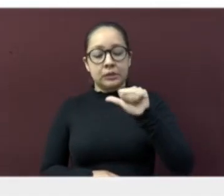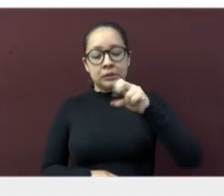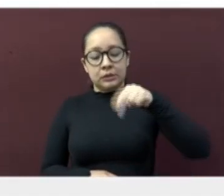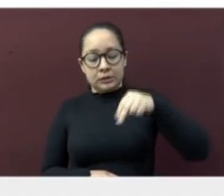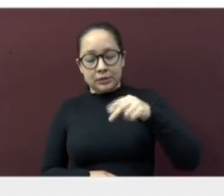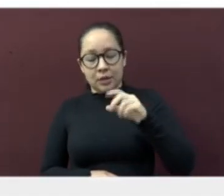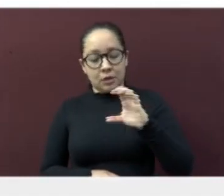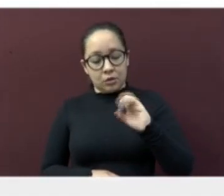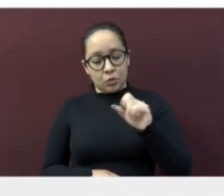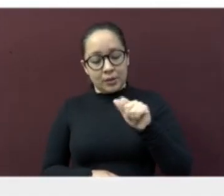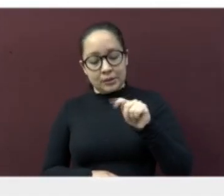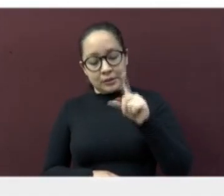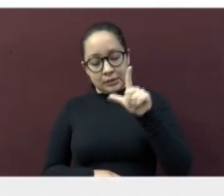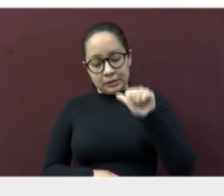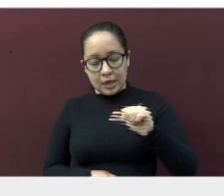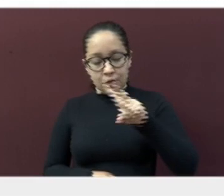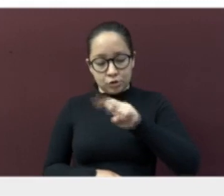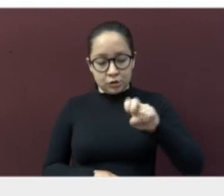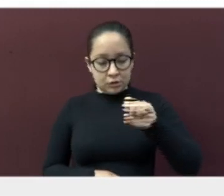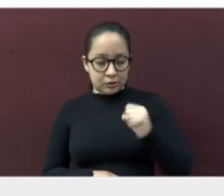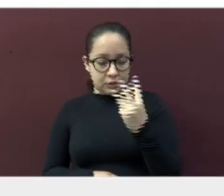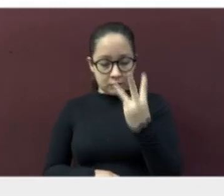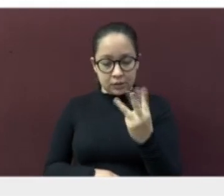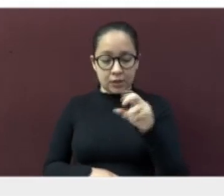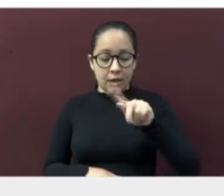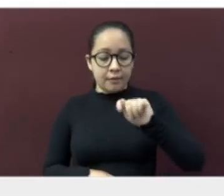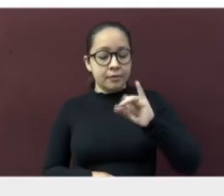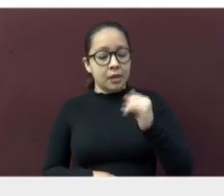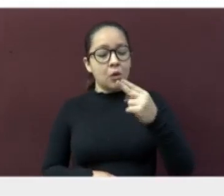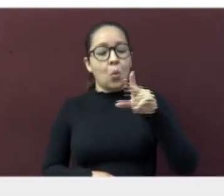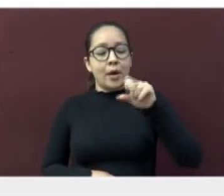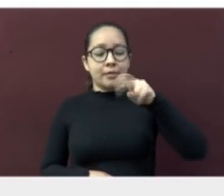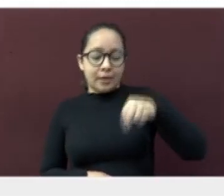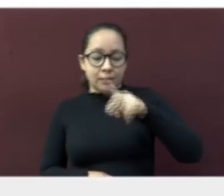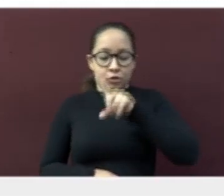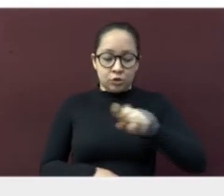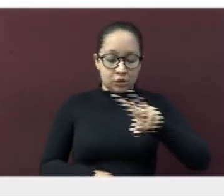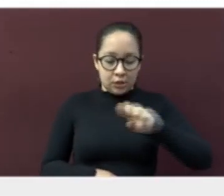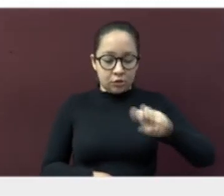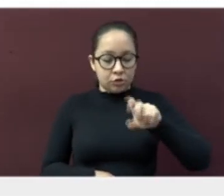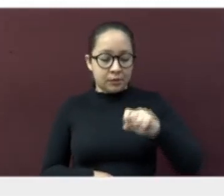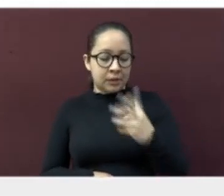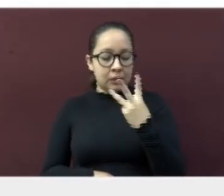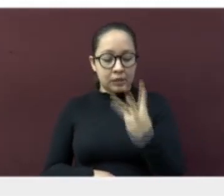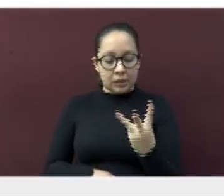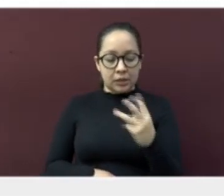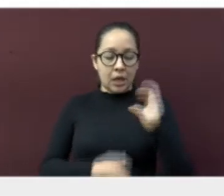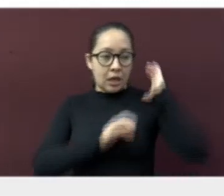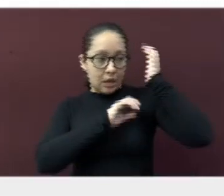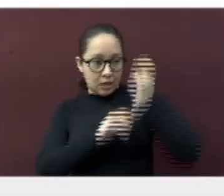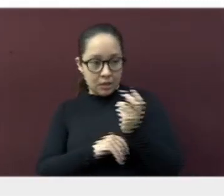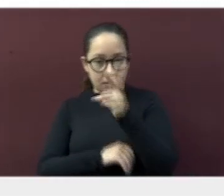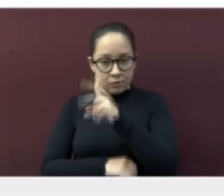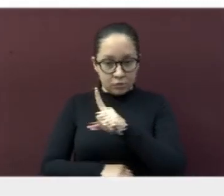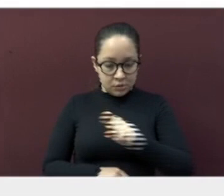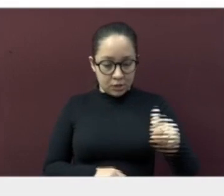263 tihuatlán 223 álamo temapache